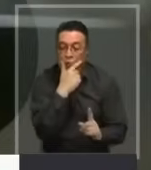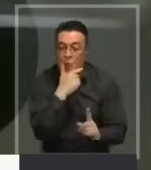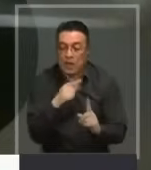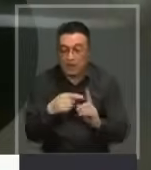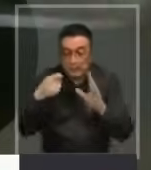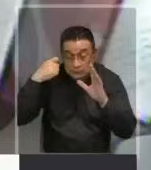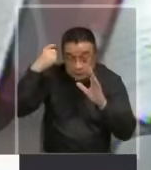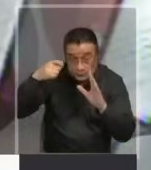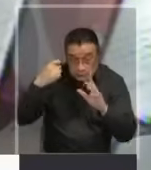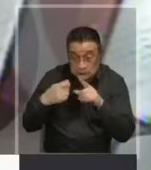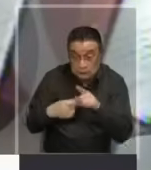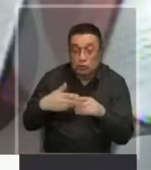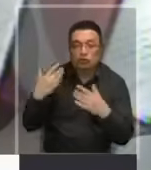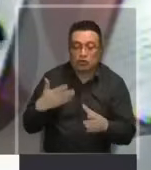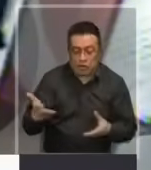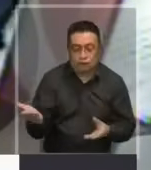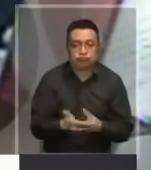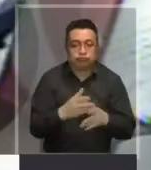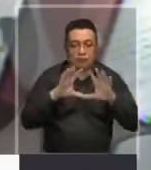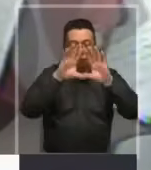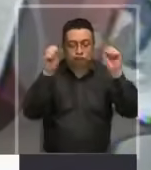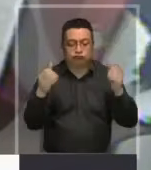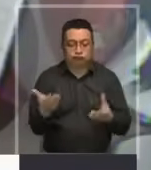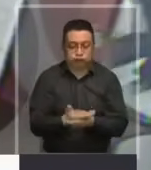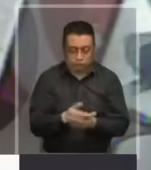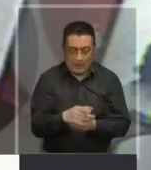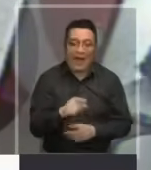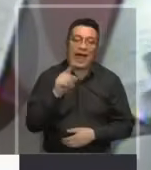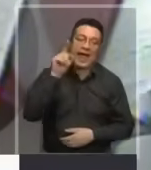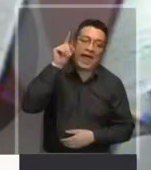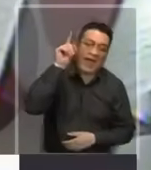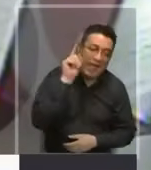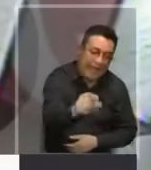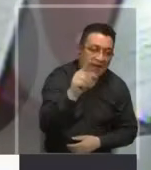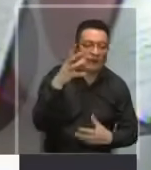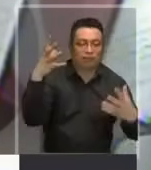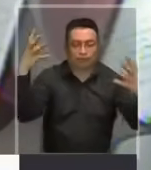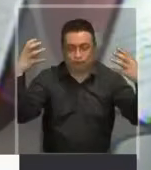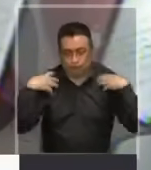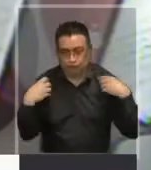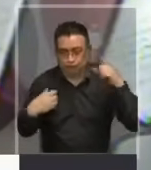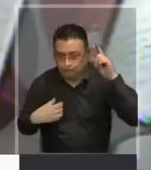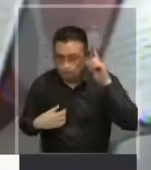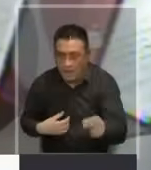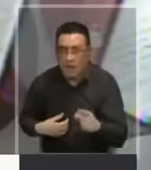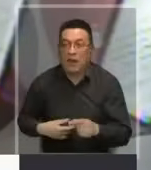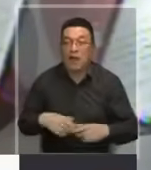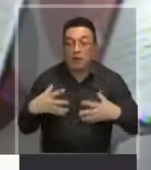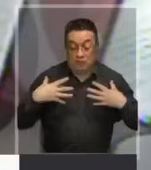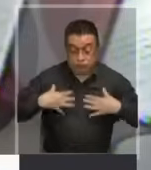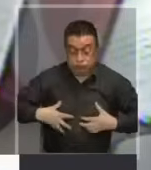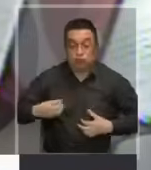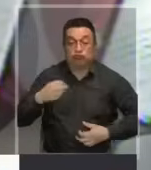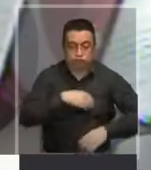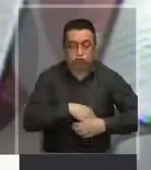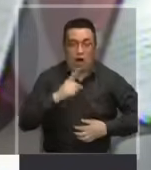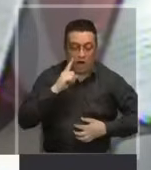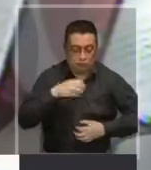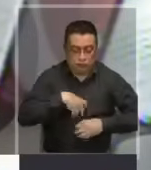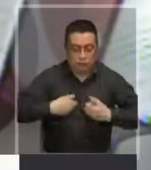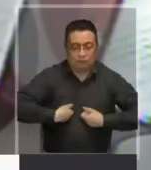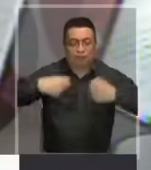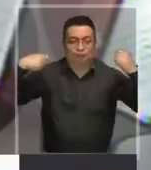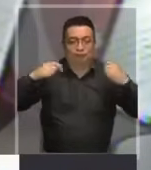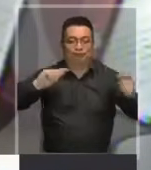imágenes, que ya tiene en su poder la fiscalía, los indican como el autor de los atentados. Entre sus prendas se encontró una chaqueta